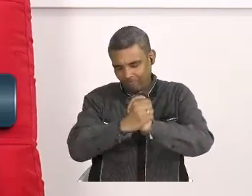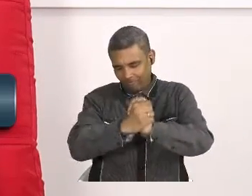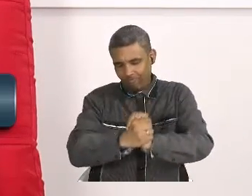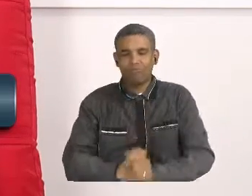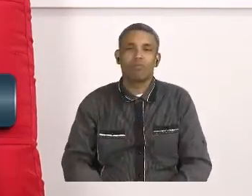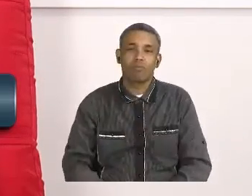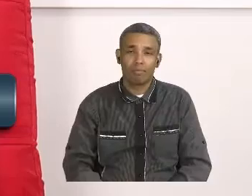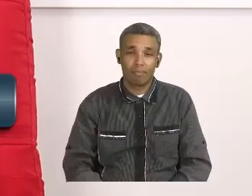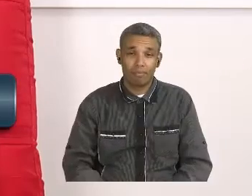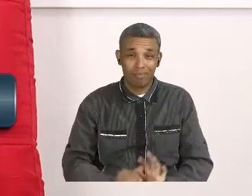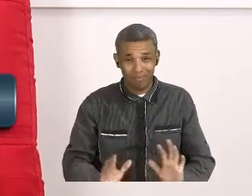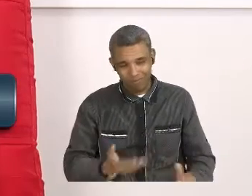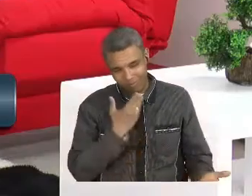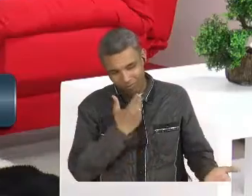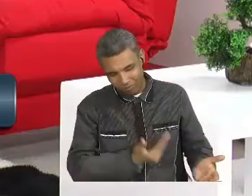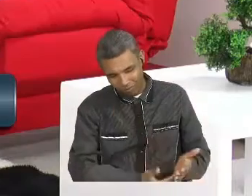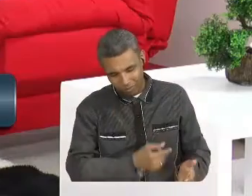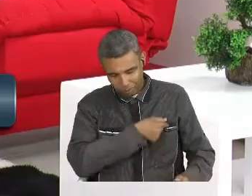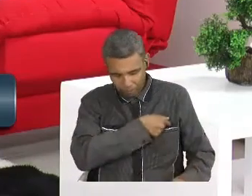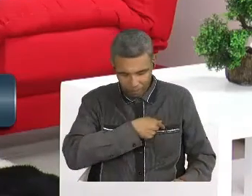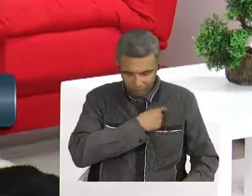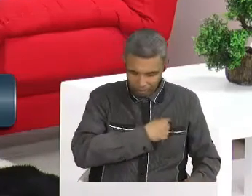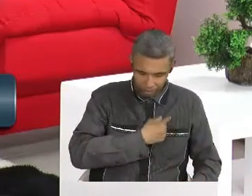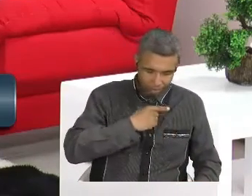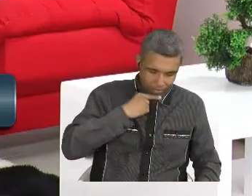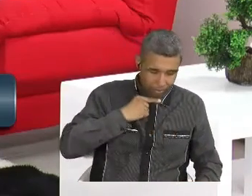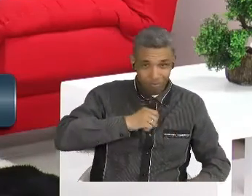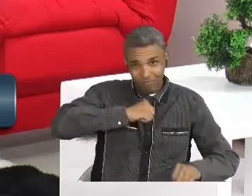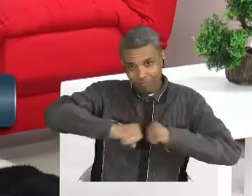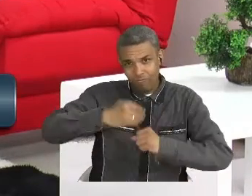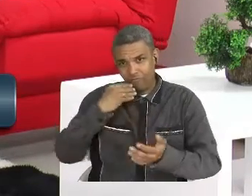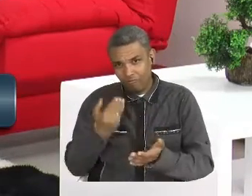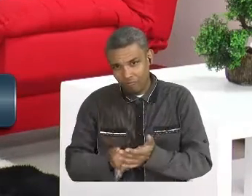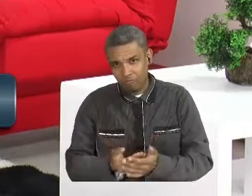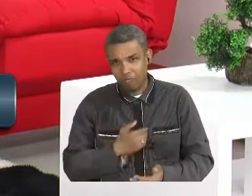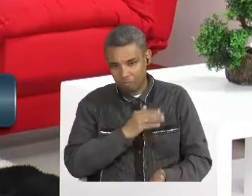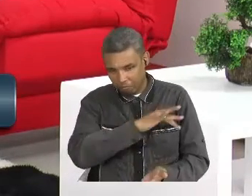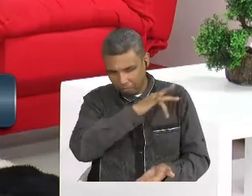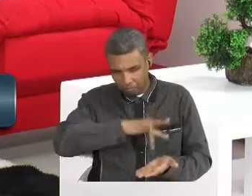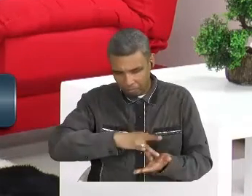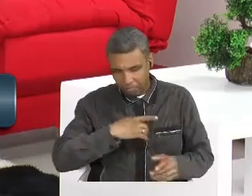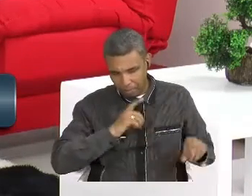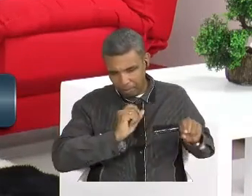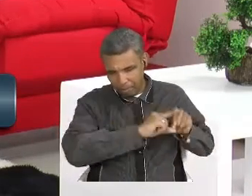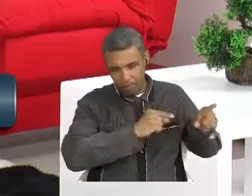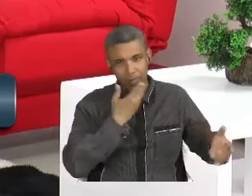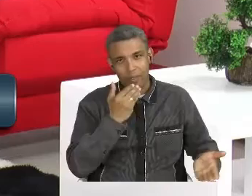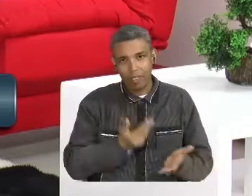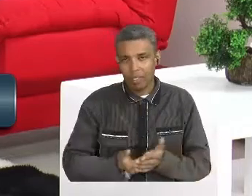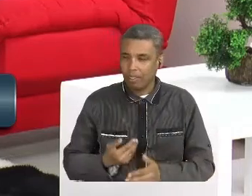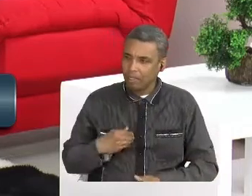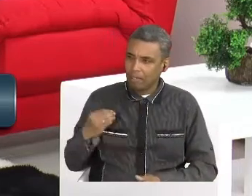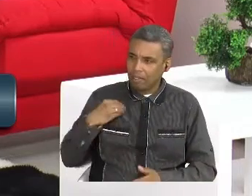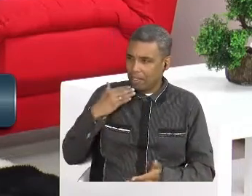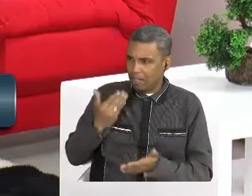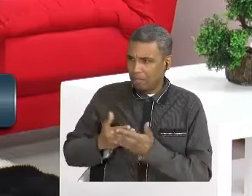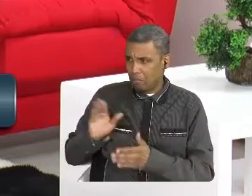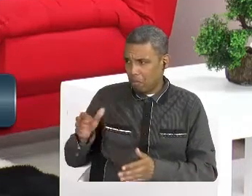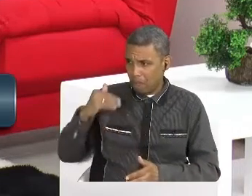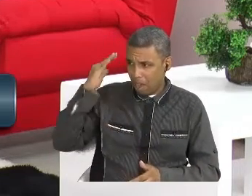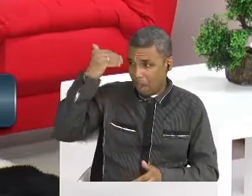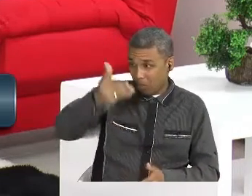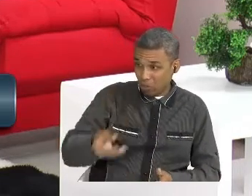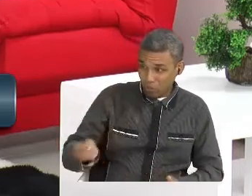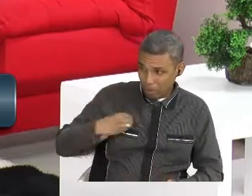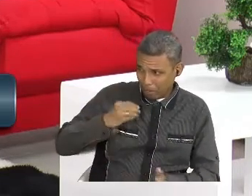Y bueno, Óscar, a ustedes por acompañarnos desde la Cruz Roja y a ti por estar con nosotros en nuestro espacio. Gracias, y en otro momento pues aquí estaremos